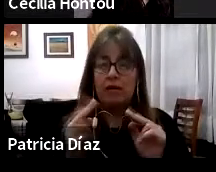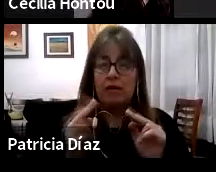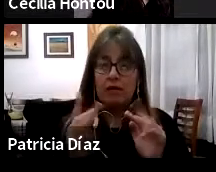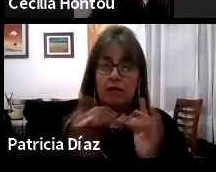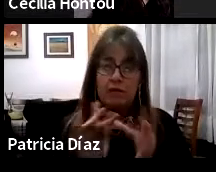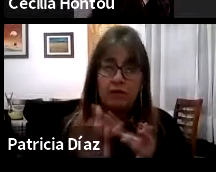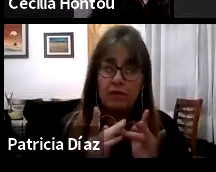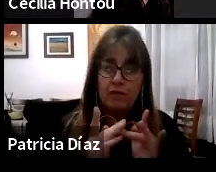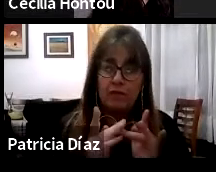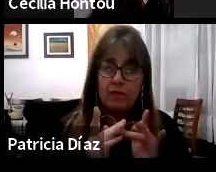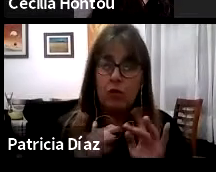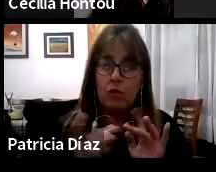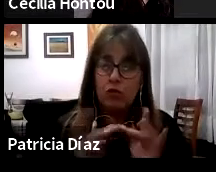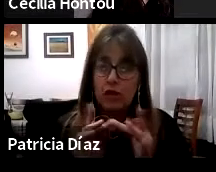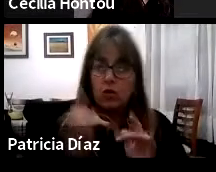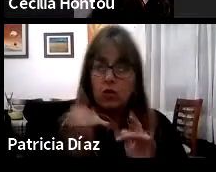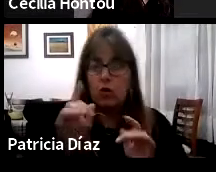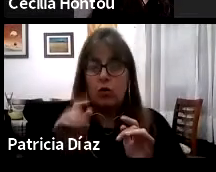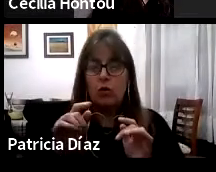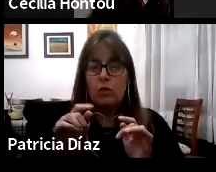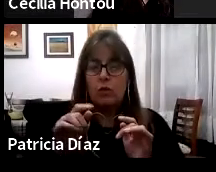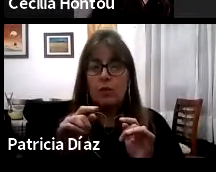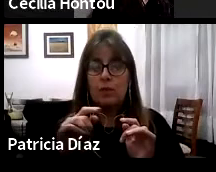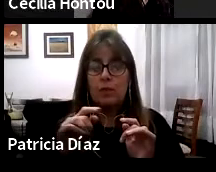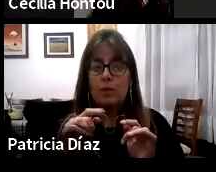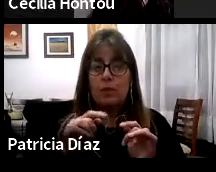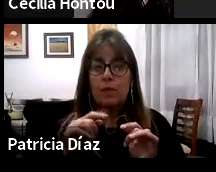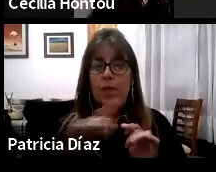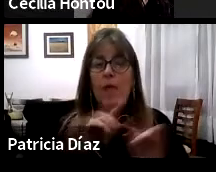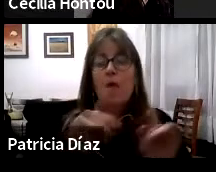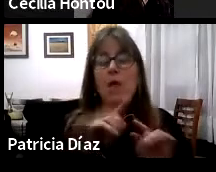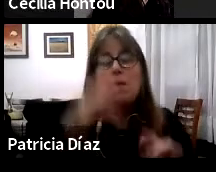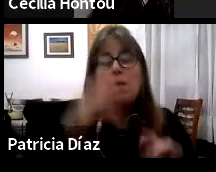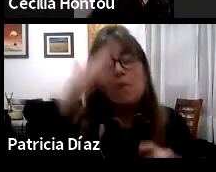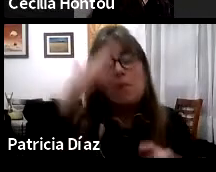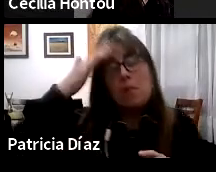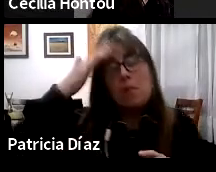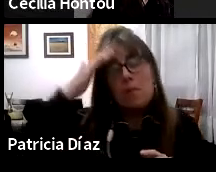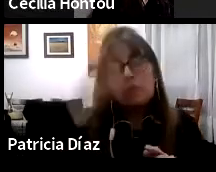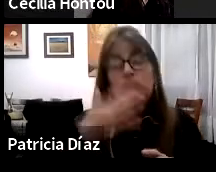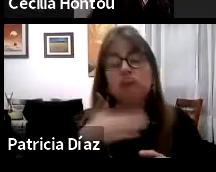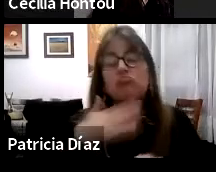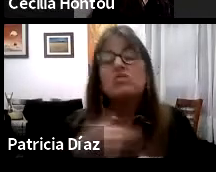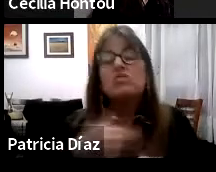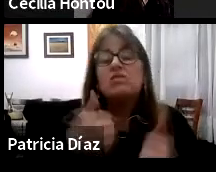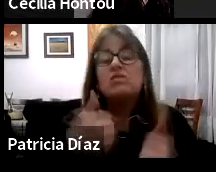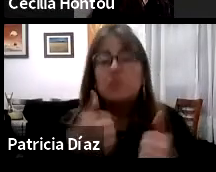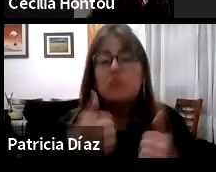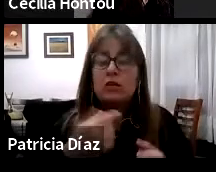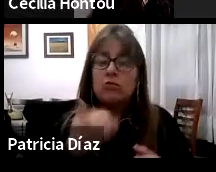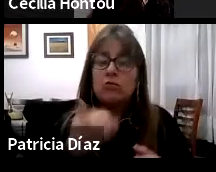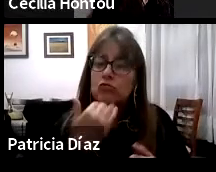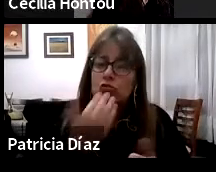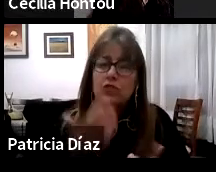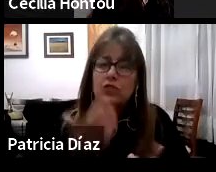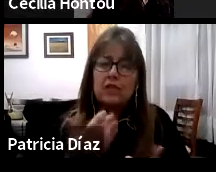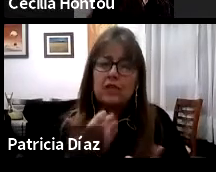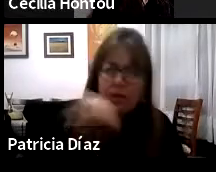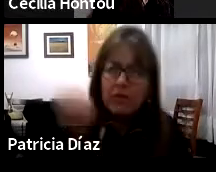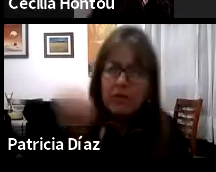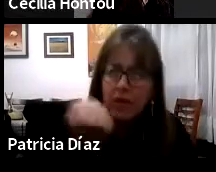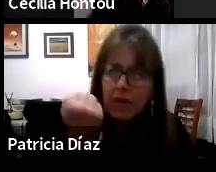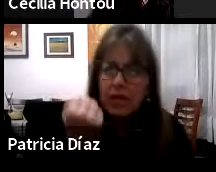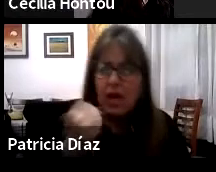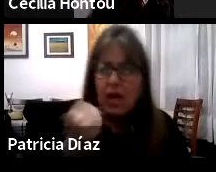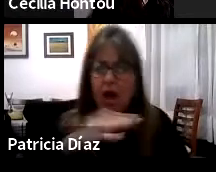bien, que no querían o preferían no tener un asistente en el hogar. Tal vez les